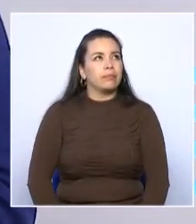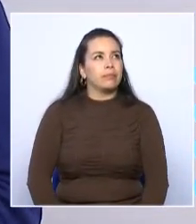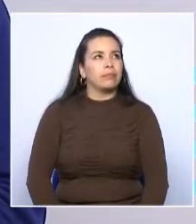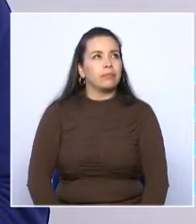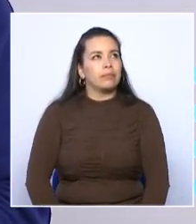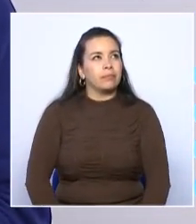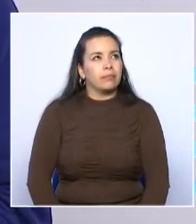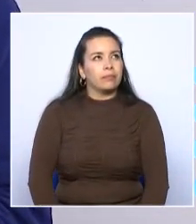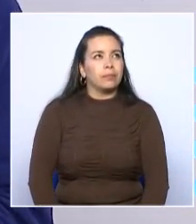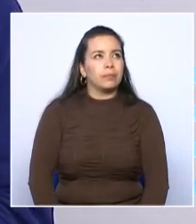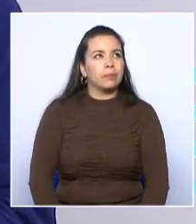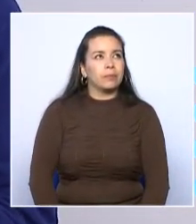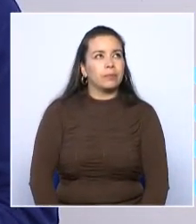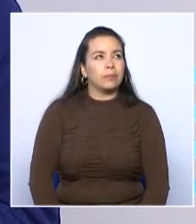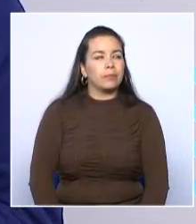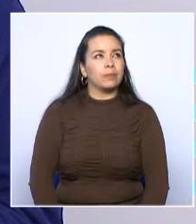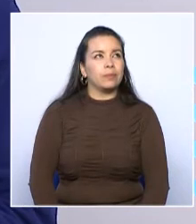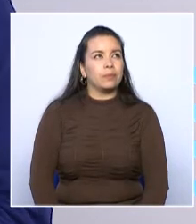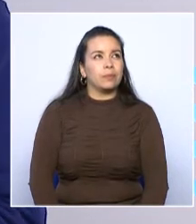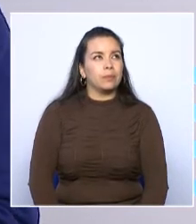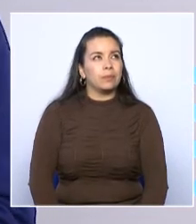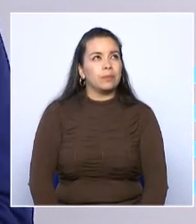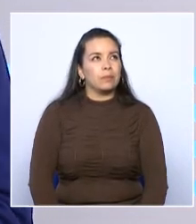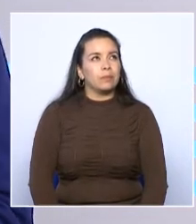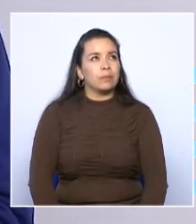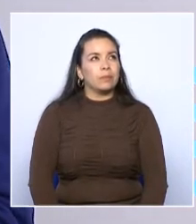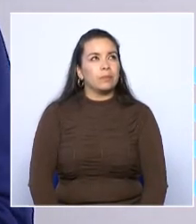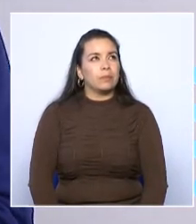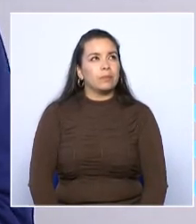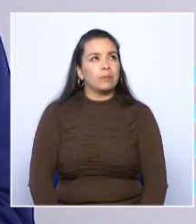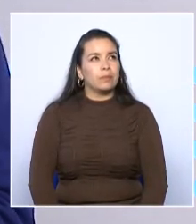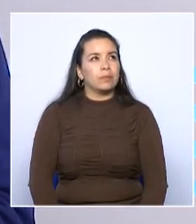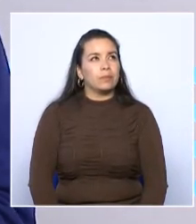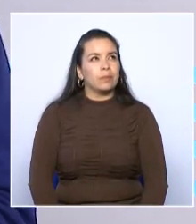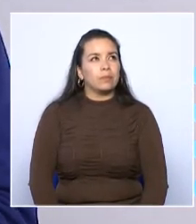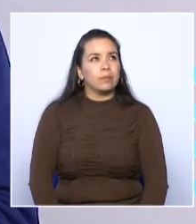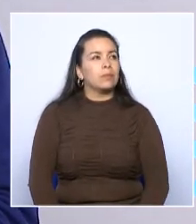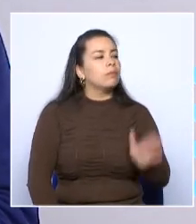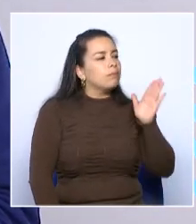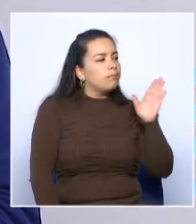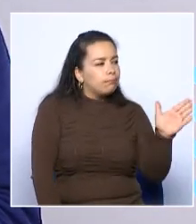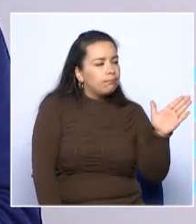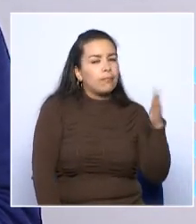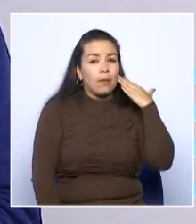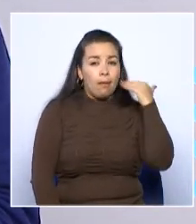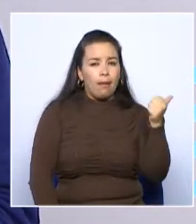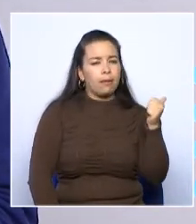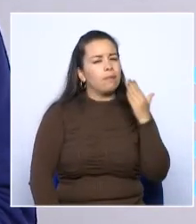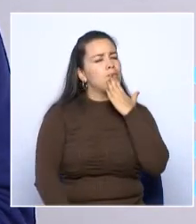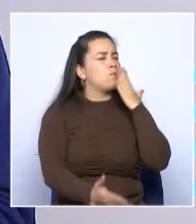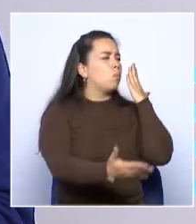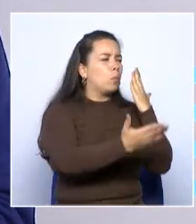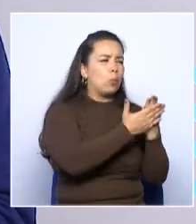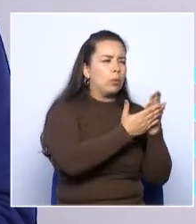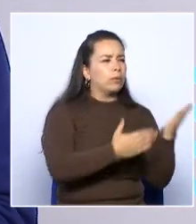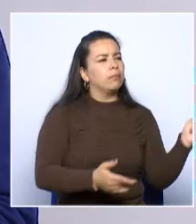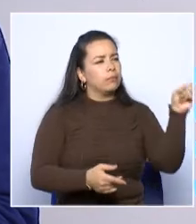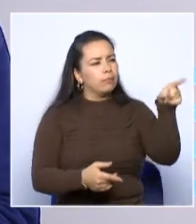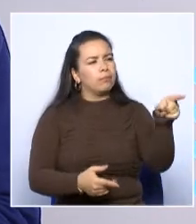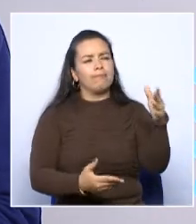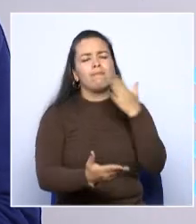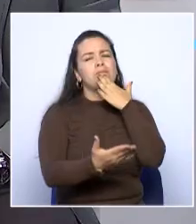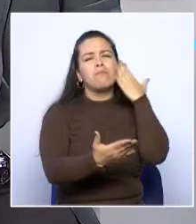necesitaba el líquido. Ok, doctora María Mónica Ramírez Sánchez. Sí. Yo quiero agradecerle a usted y al doctor Juan